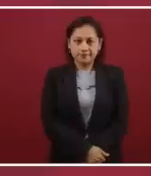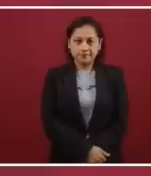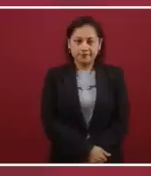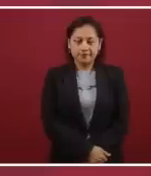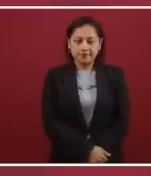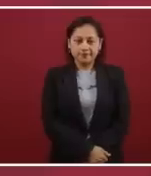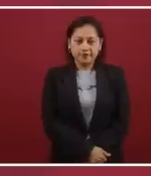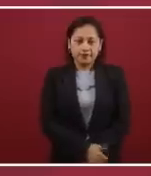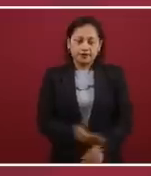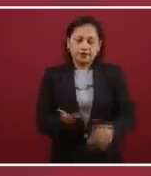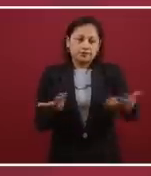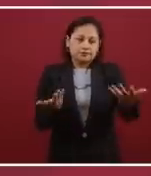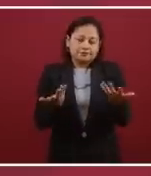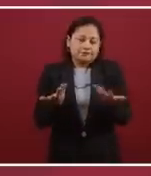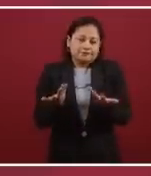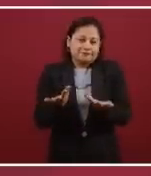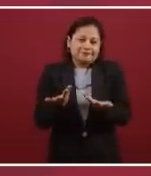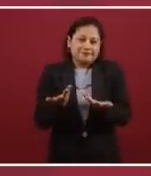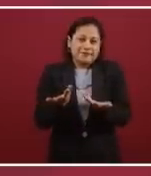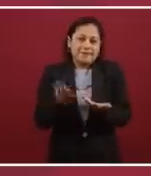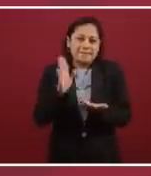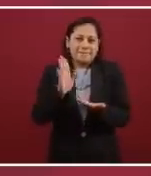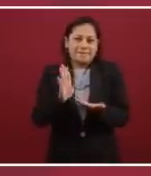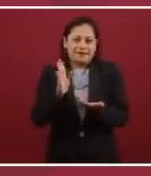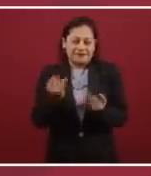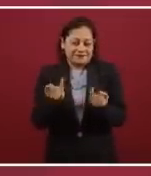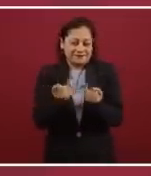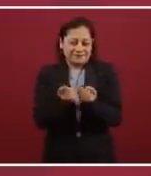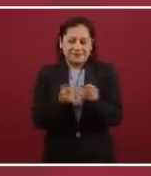es como la libertad de cátedra,